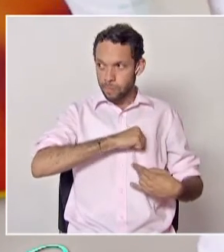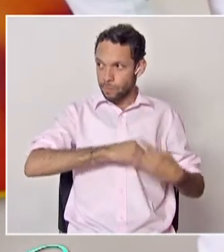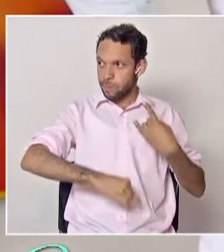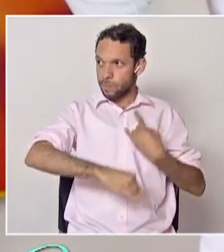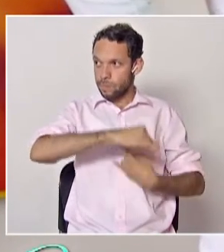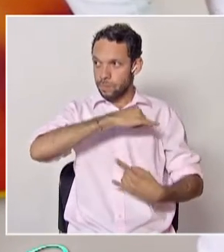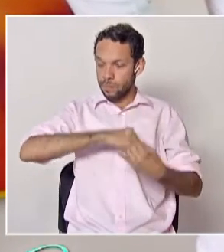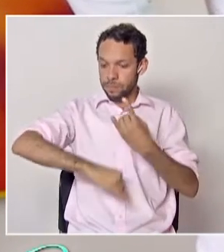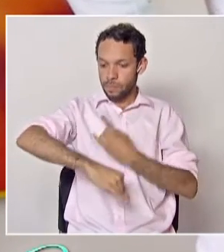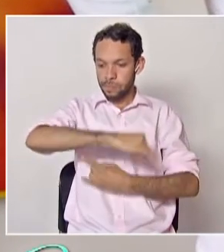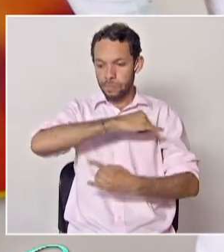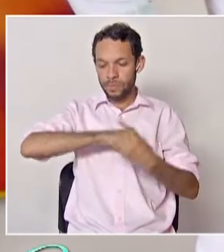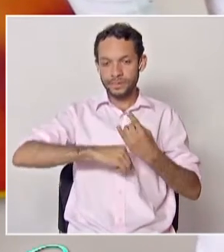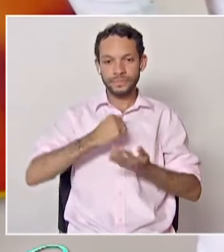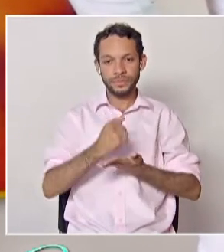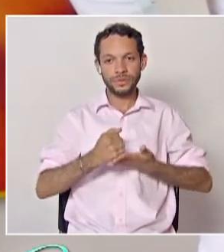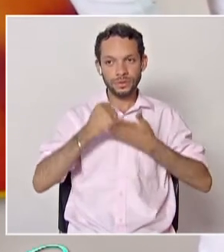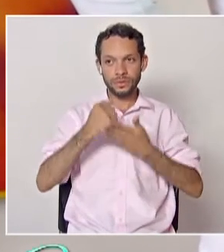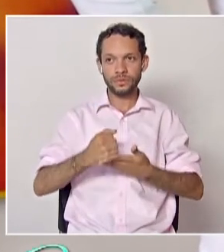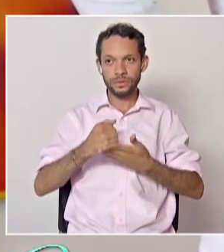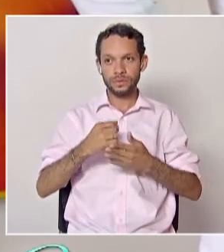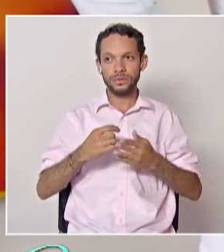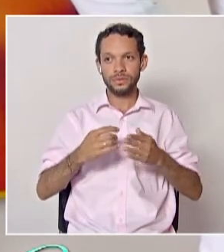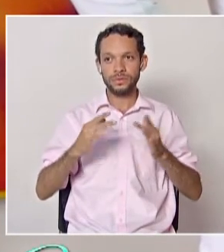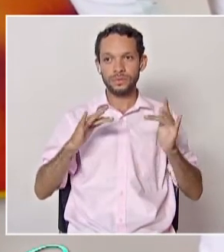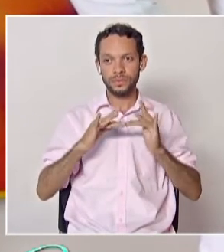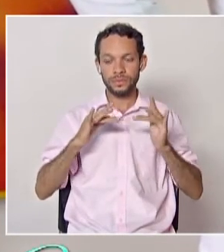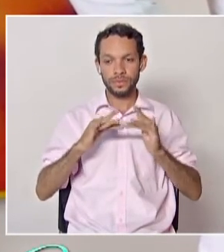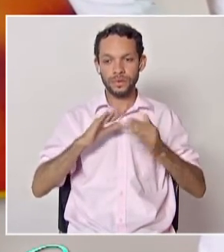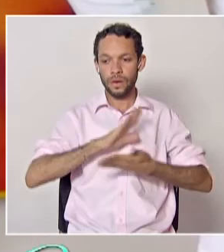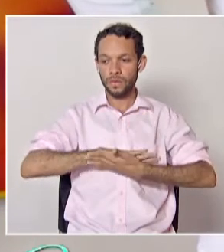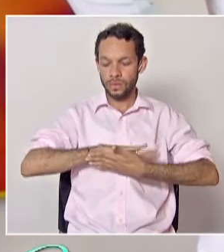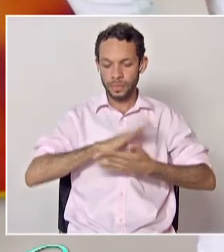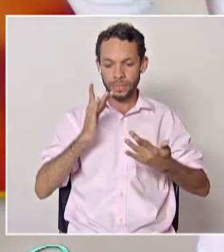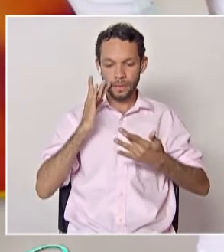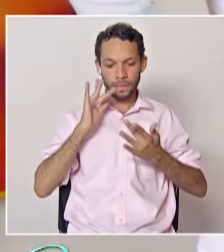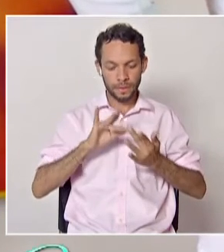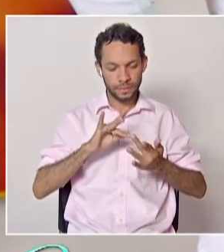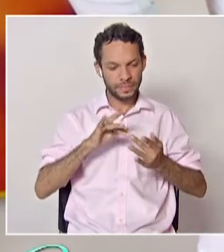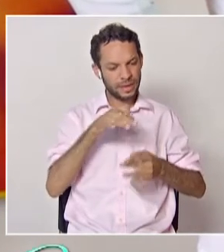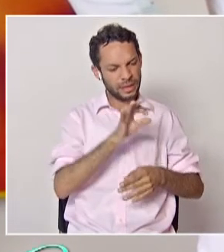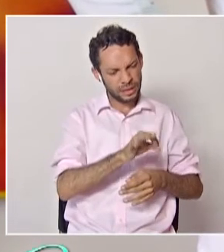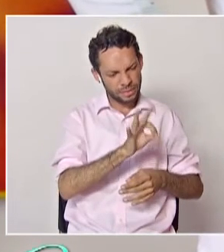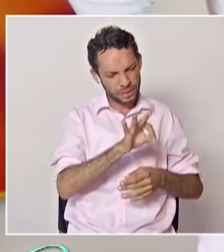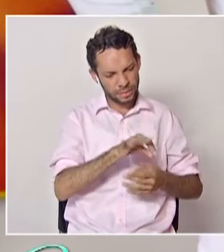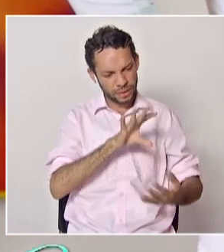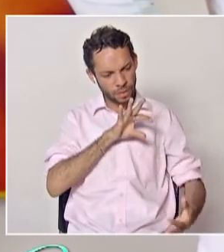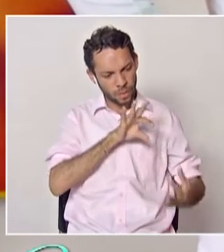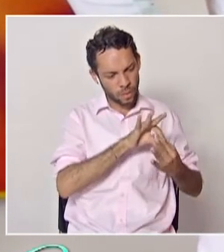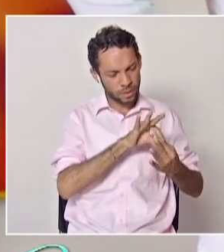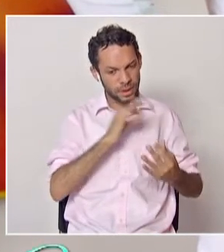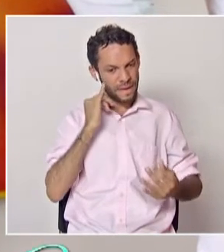efecto analgésico, ¿sí? Entonces este efecto o este proceso siempre lo hacemos